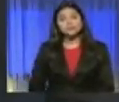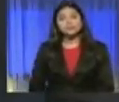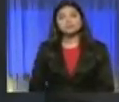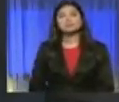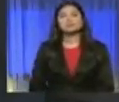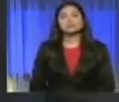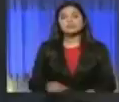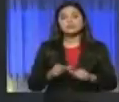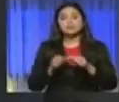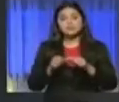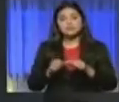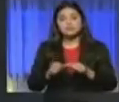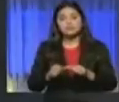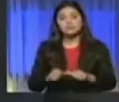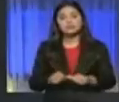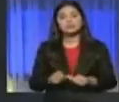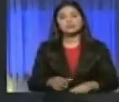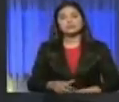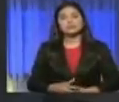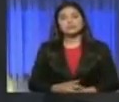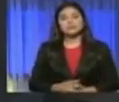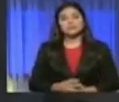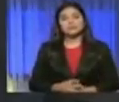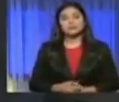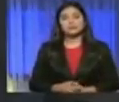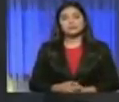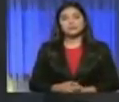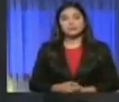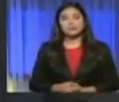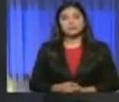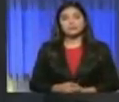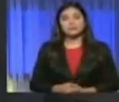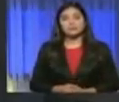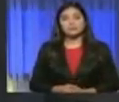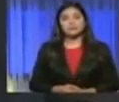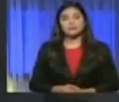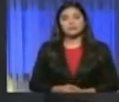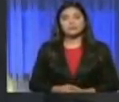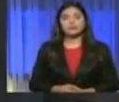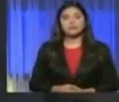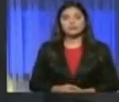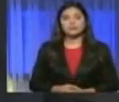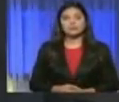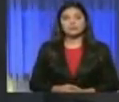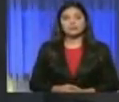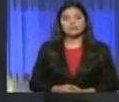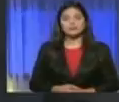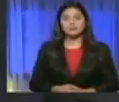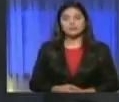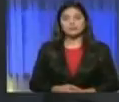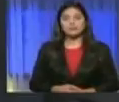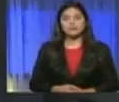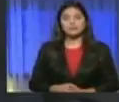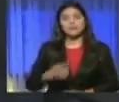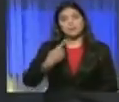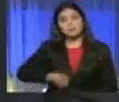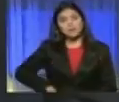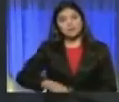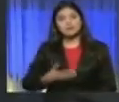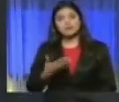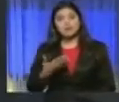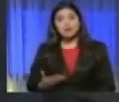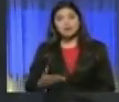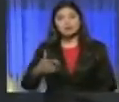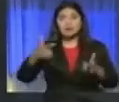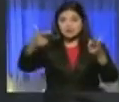siguiendo el legado de nuestro querido amigo y el presidente